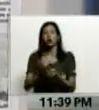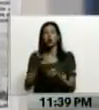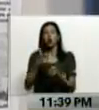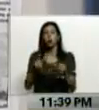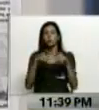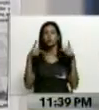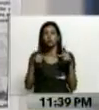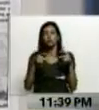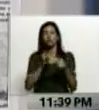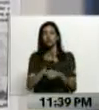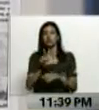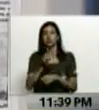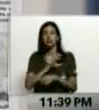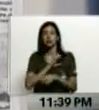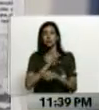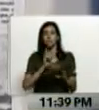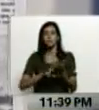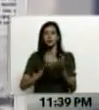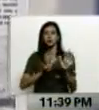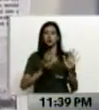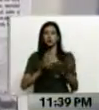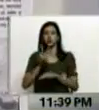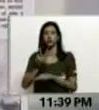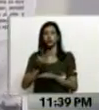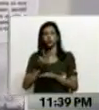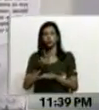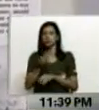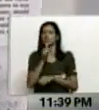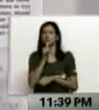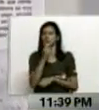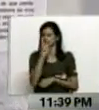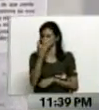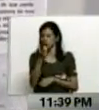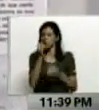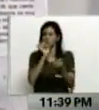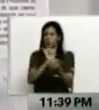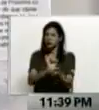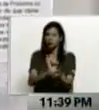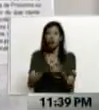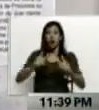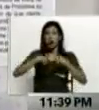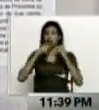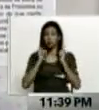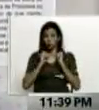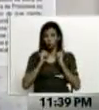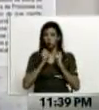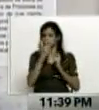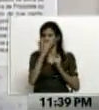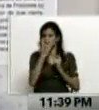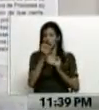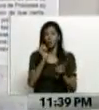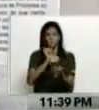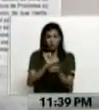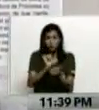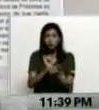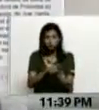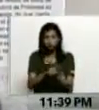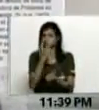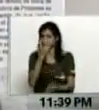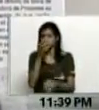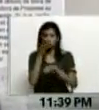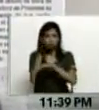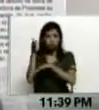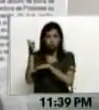23 de enero del 92 una nota de Luis Dávila quién estaba ahí visitando a los presos mi hermanito mayor